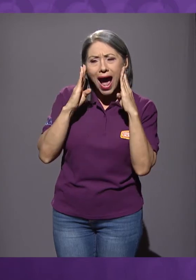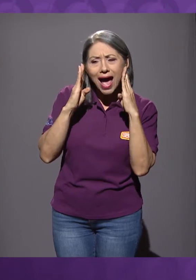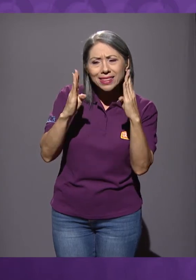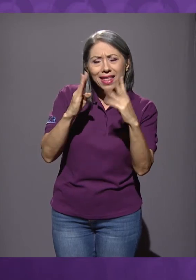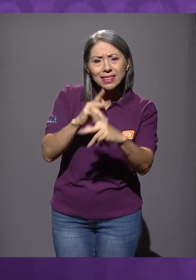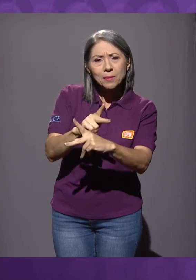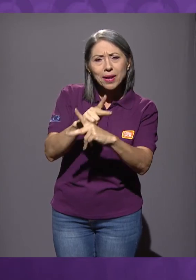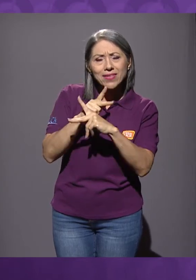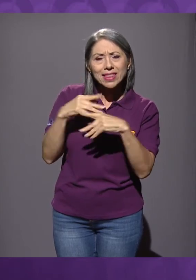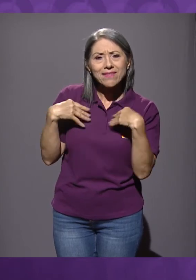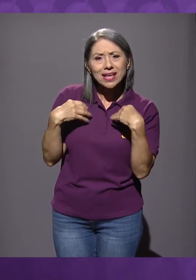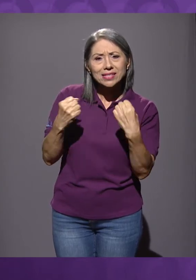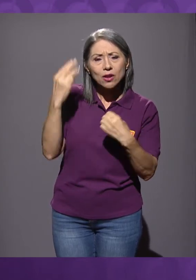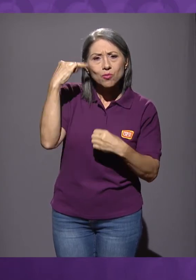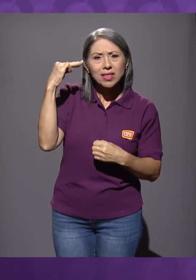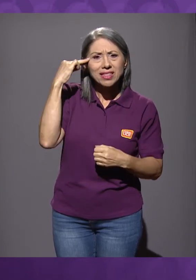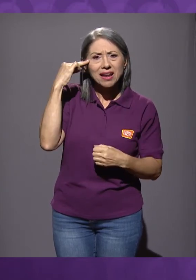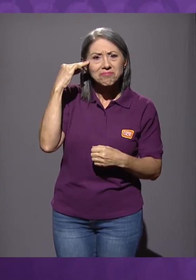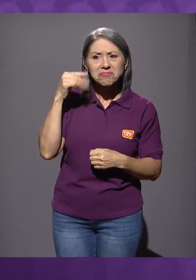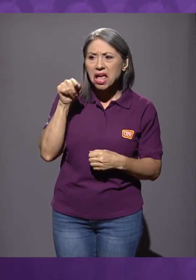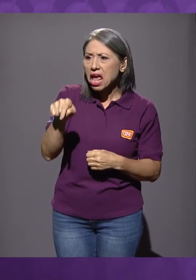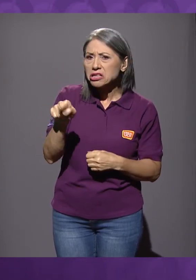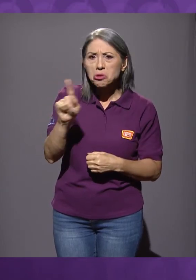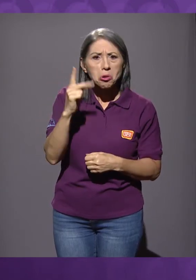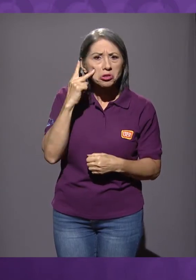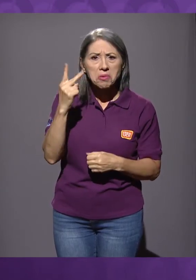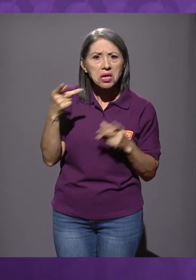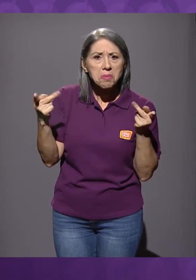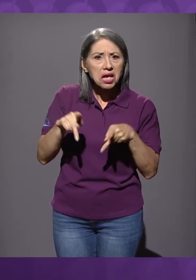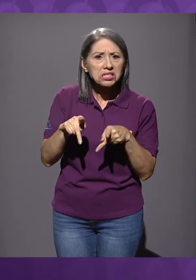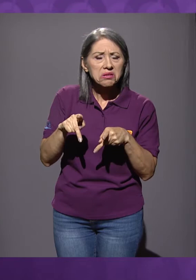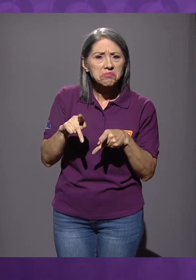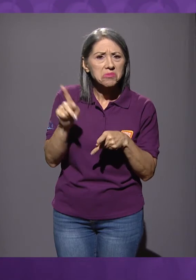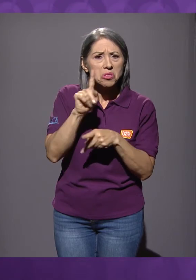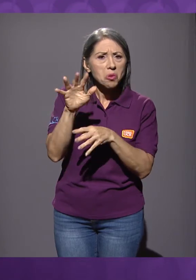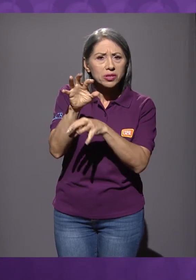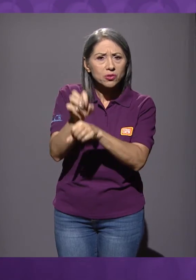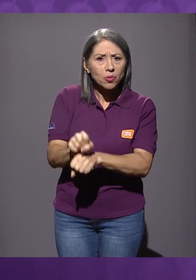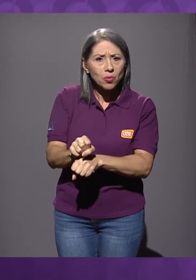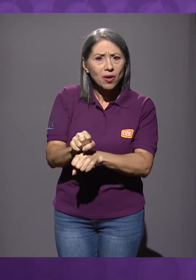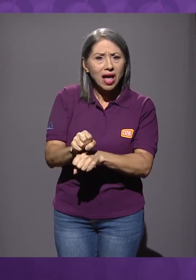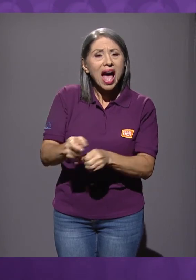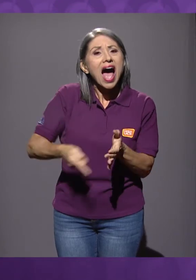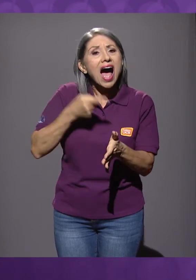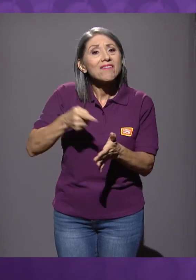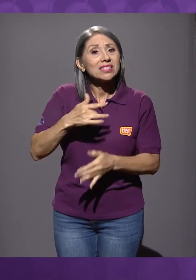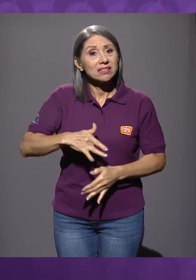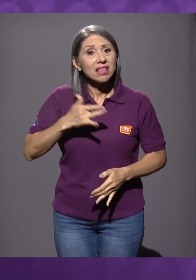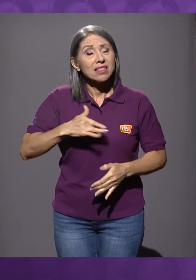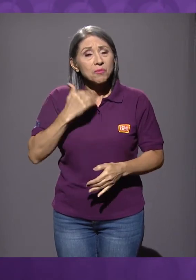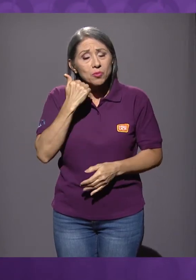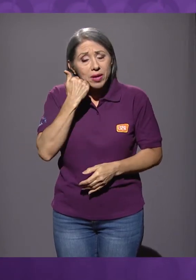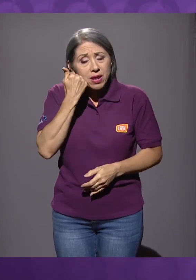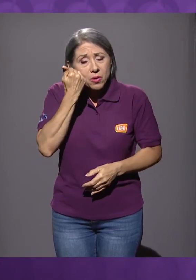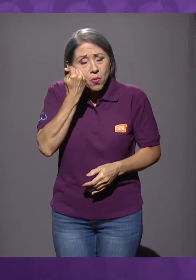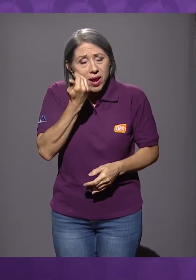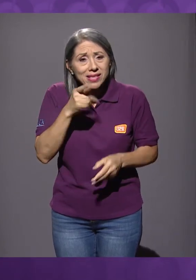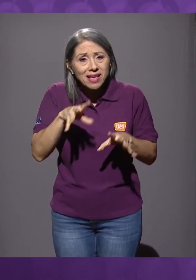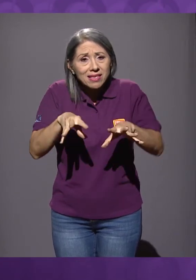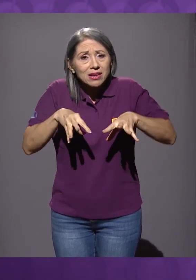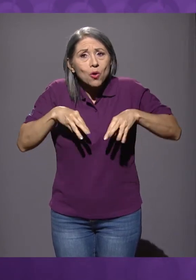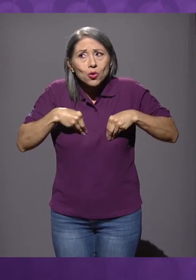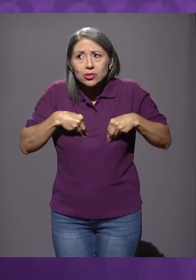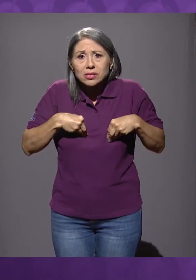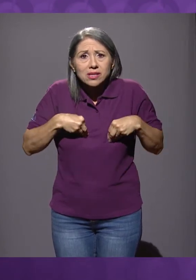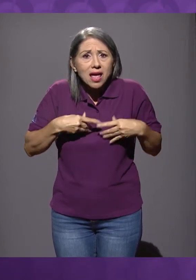casi como lo más inusual, ¿verdad?, que podríamos pensar. Y muchas veces sentimos vergüenza de reconocer esa